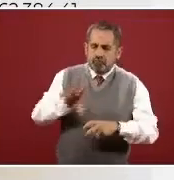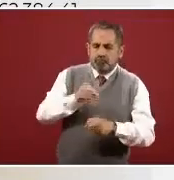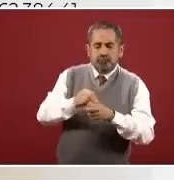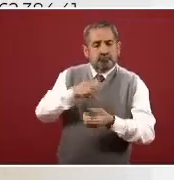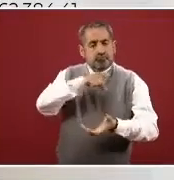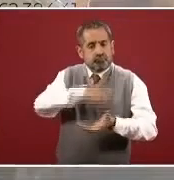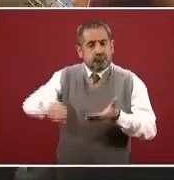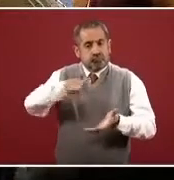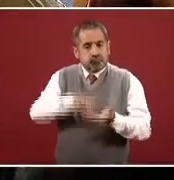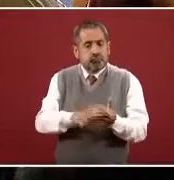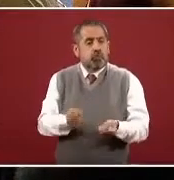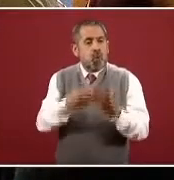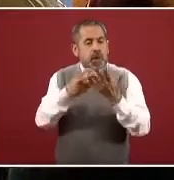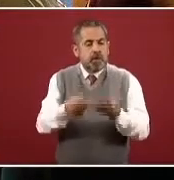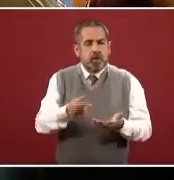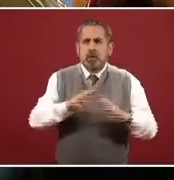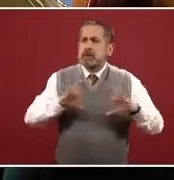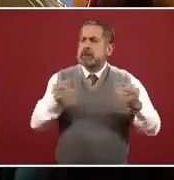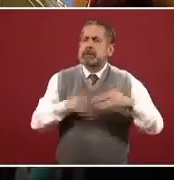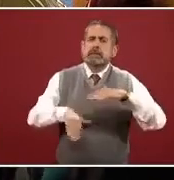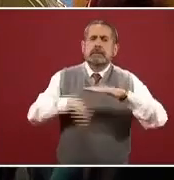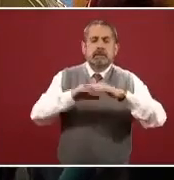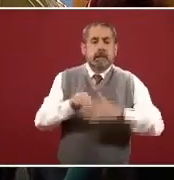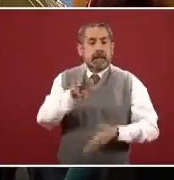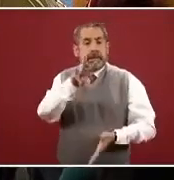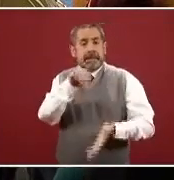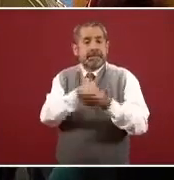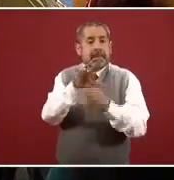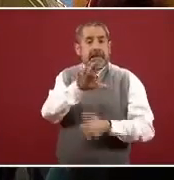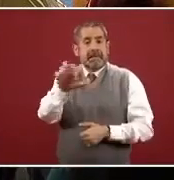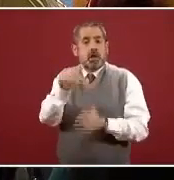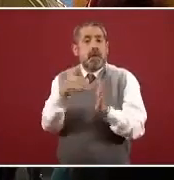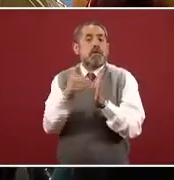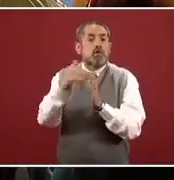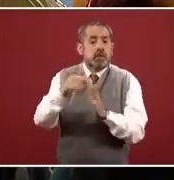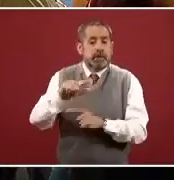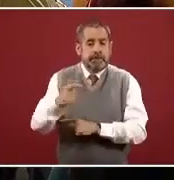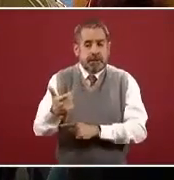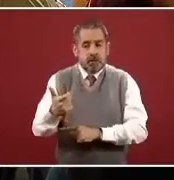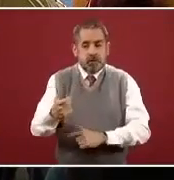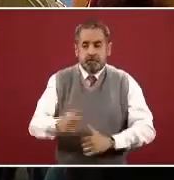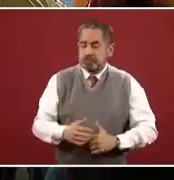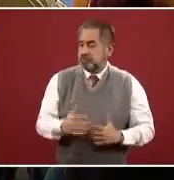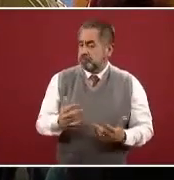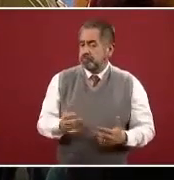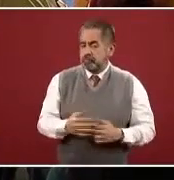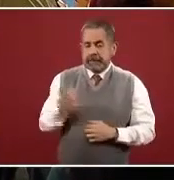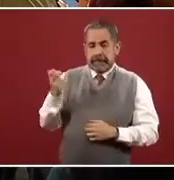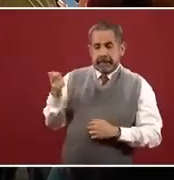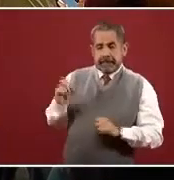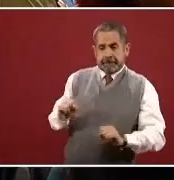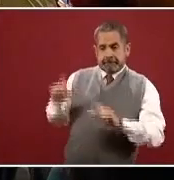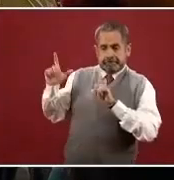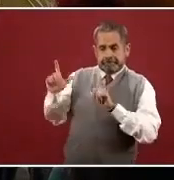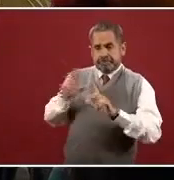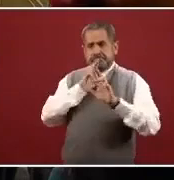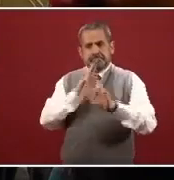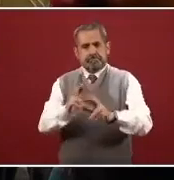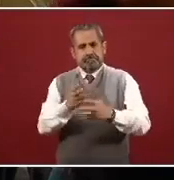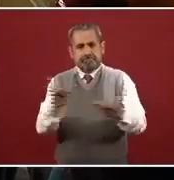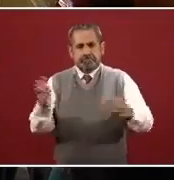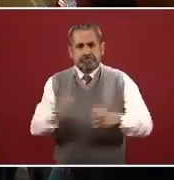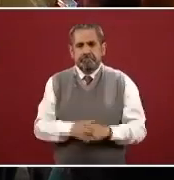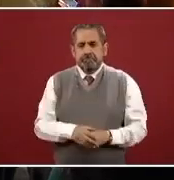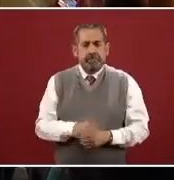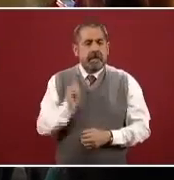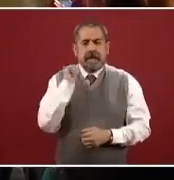tenemos estimado es de aproximadamente 3.500 millones de pesos. Entonces, esto es lo que tengo que reportar, y estaré atento a